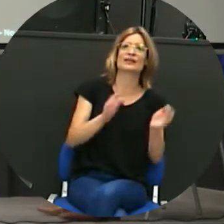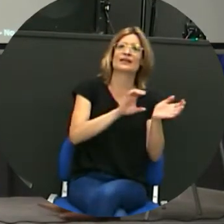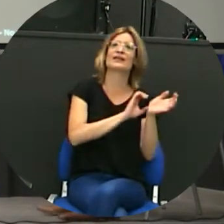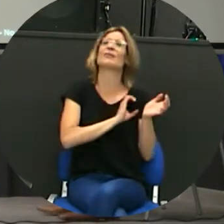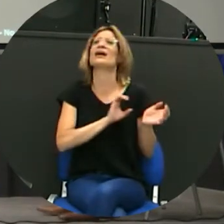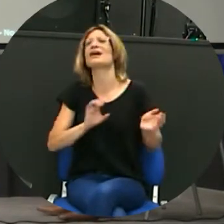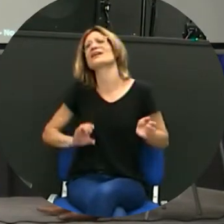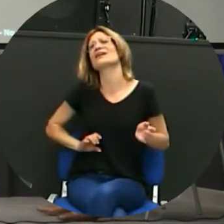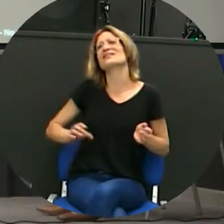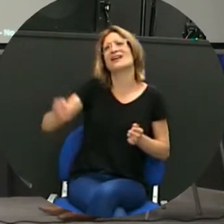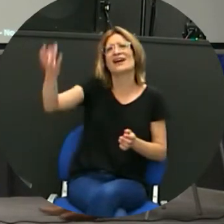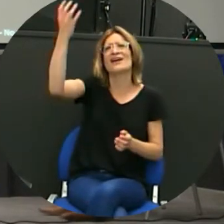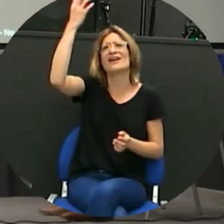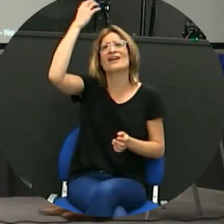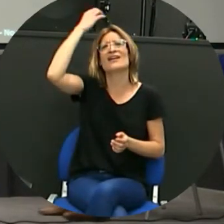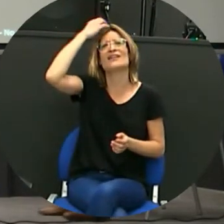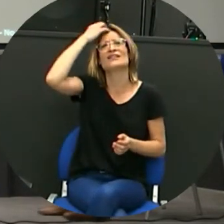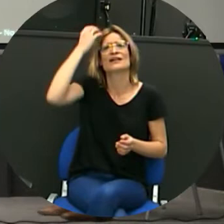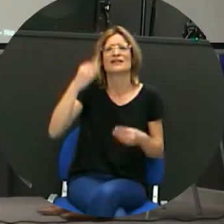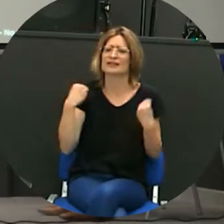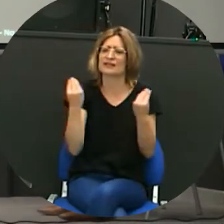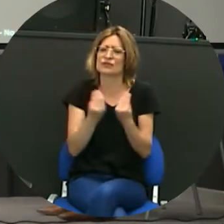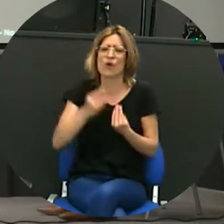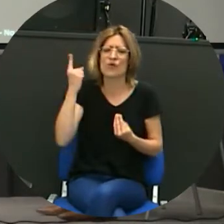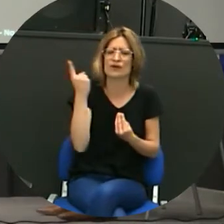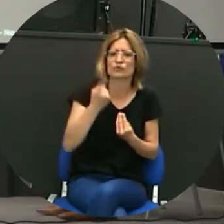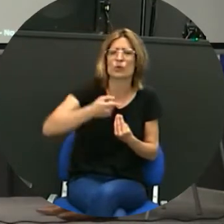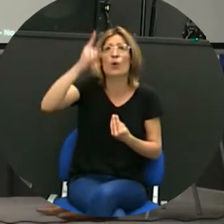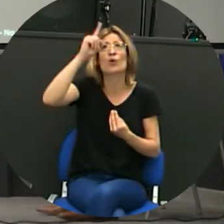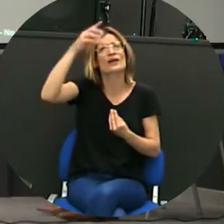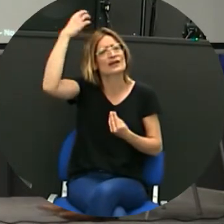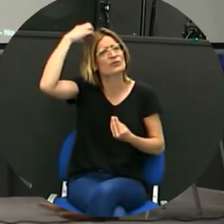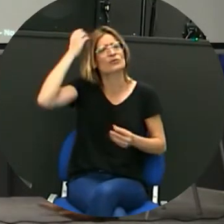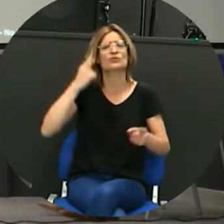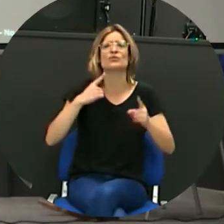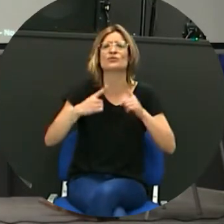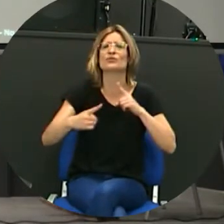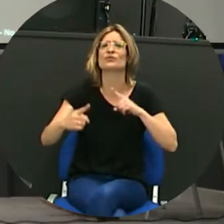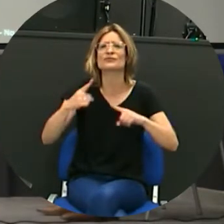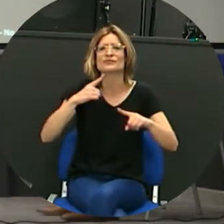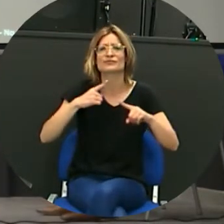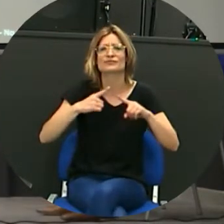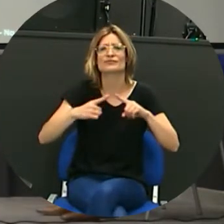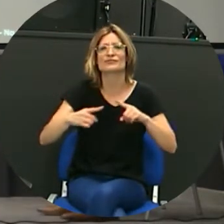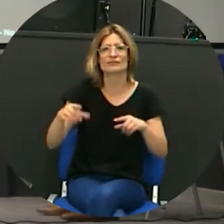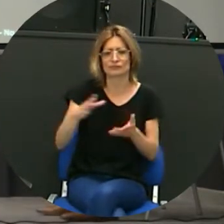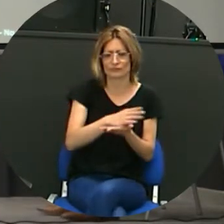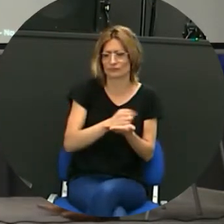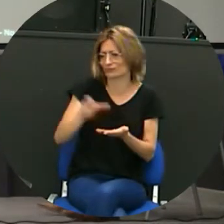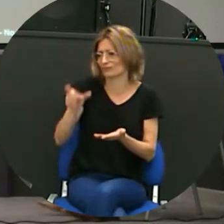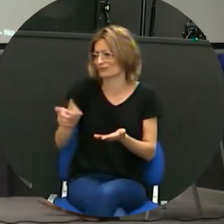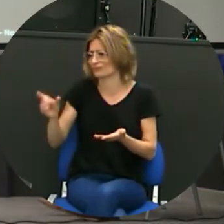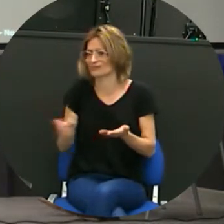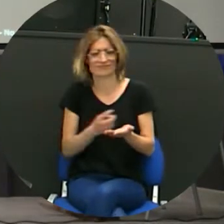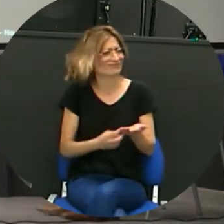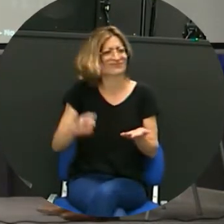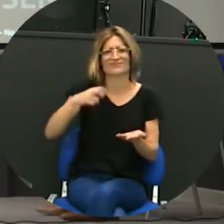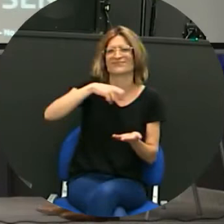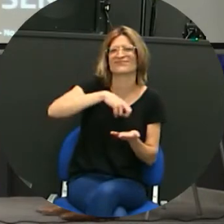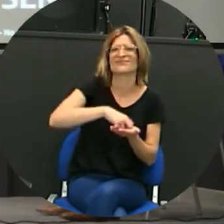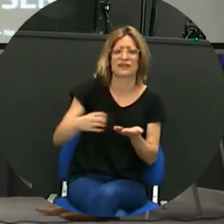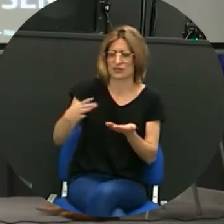Cristo Rey de majestad. Reinas con autoridad. Toda rodilla se